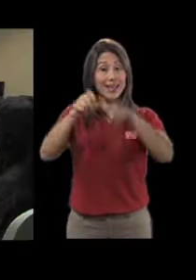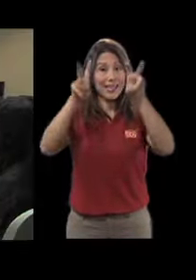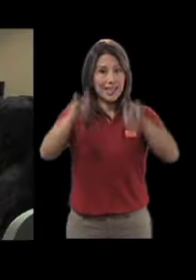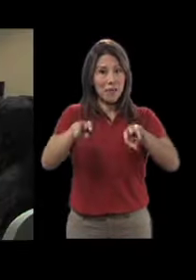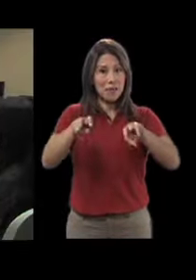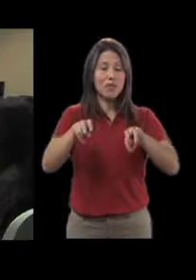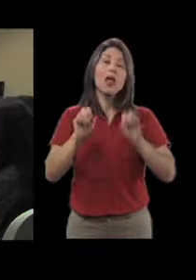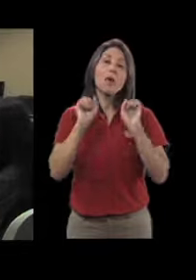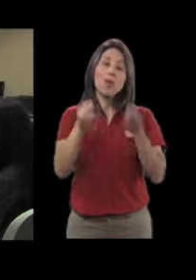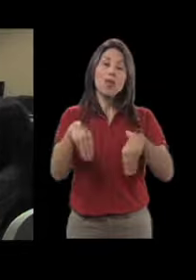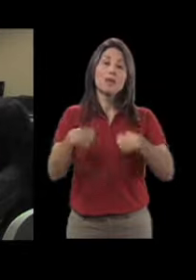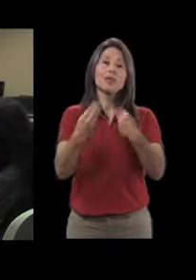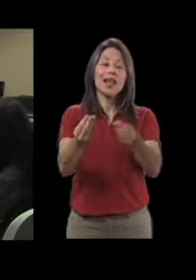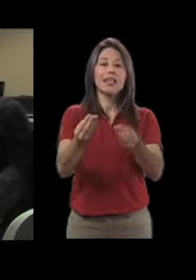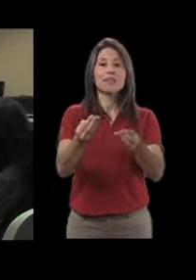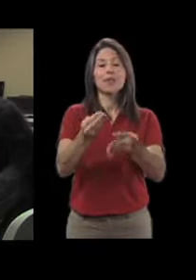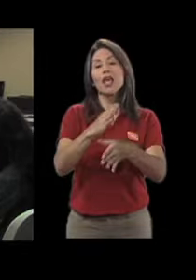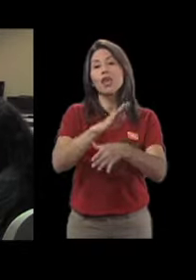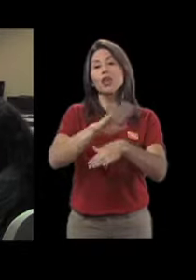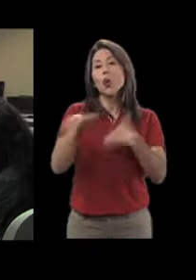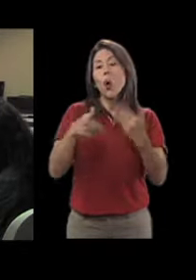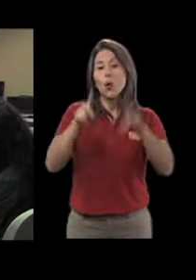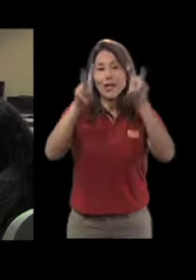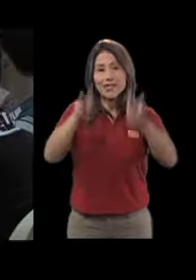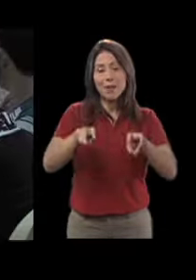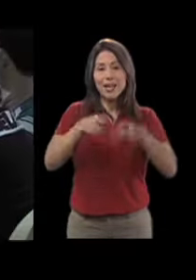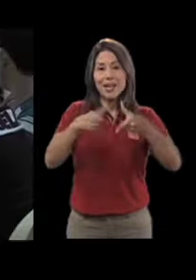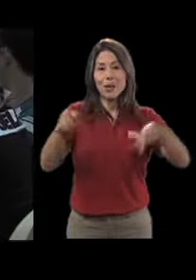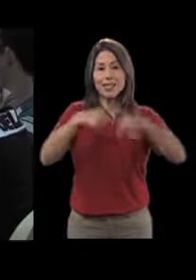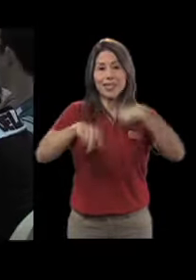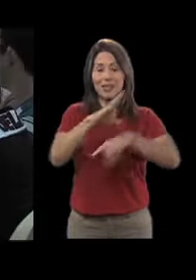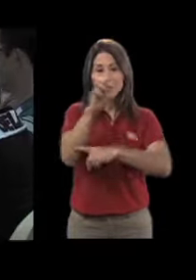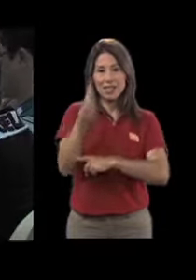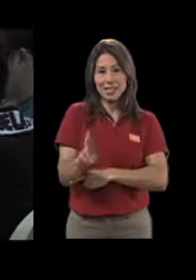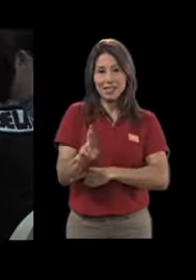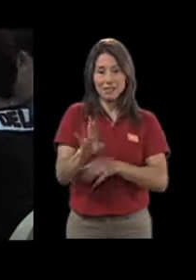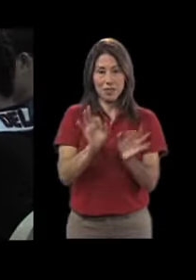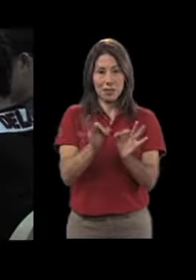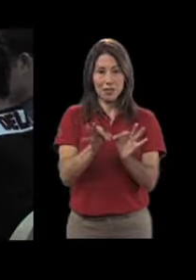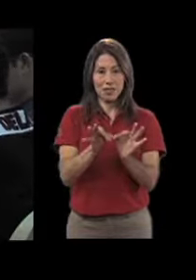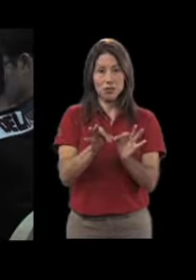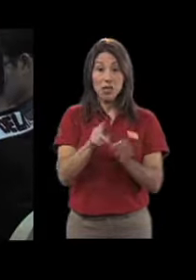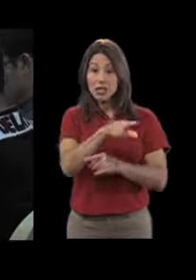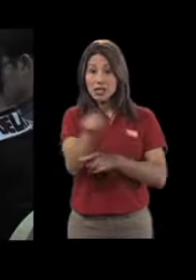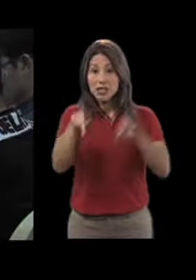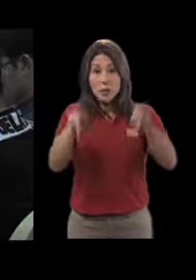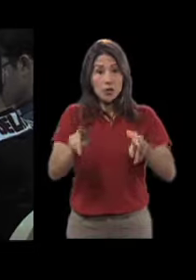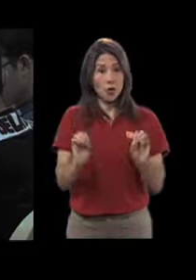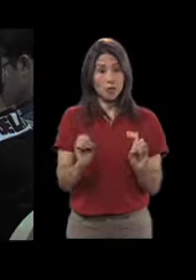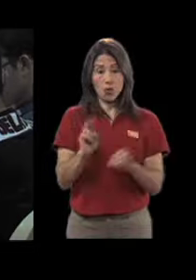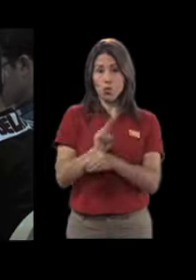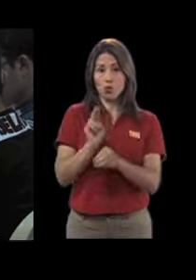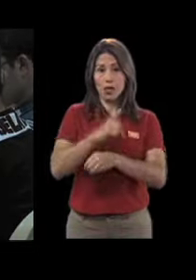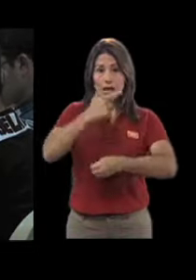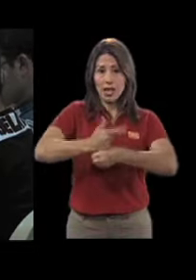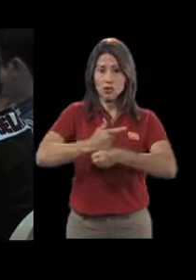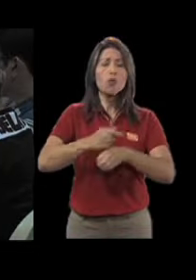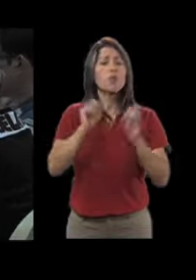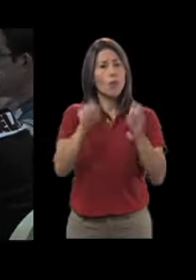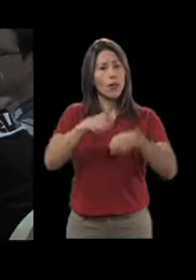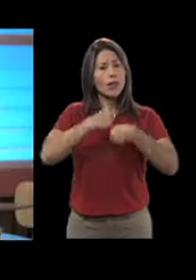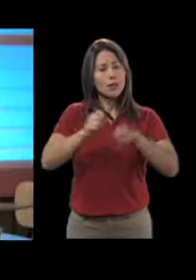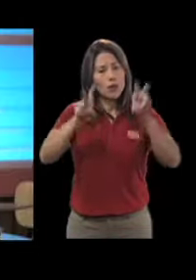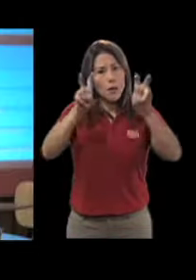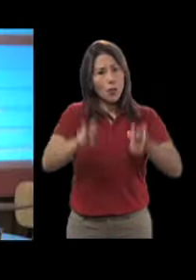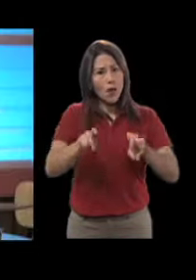interpretación de todo el examen en lengua de señas costarricense. Si es una persona que no es usuaria del ESCO, se le permite hacer una prueba,